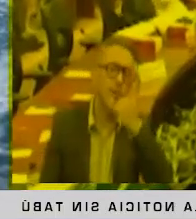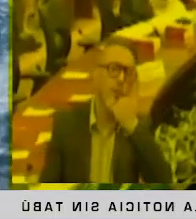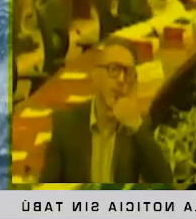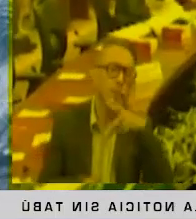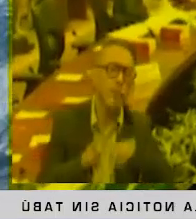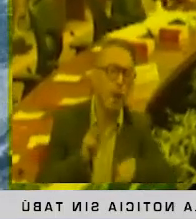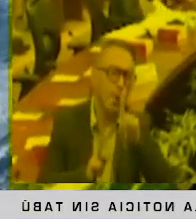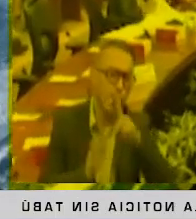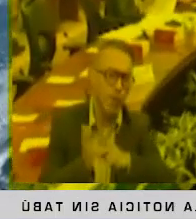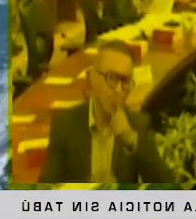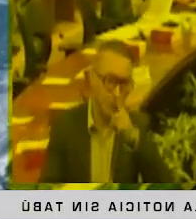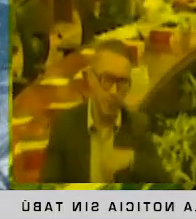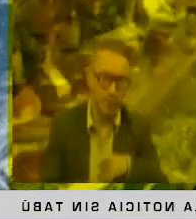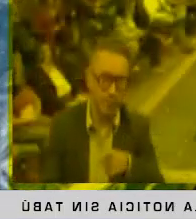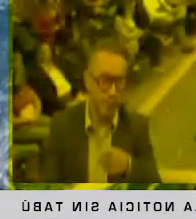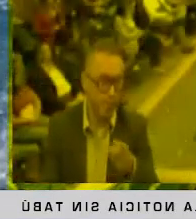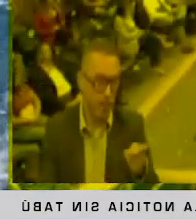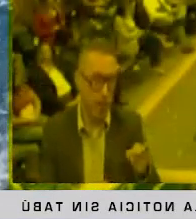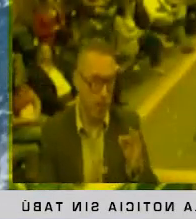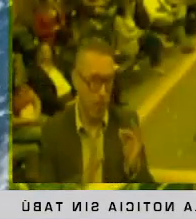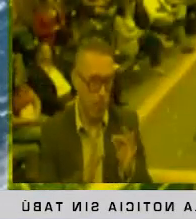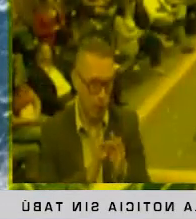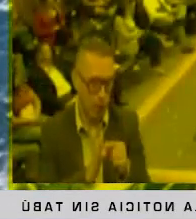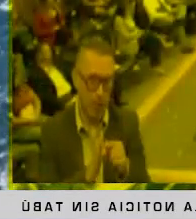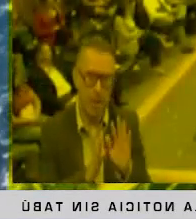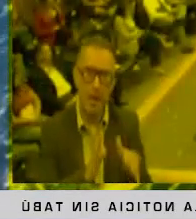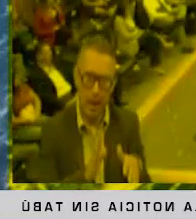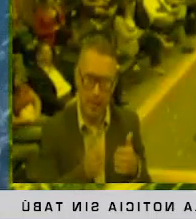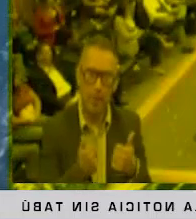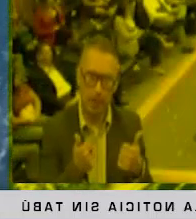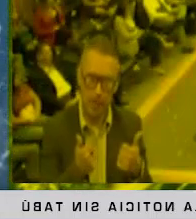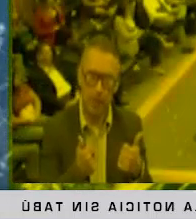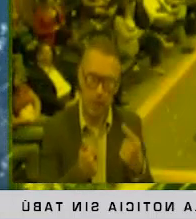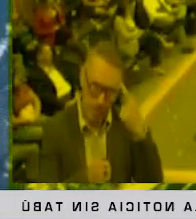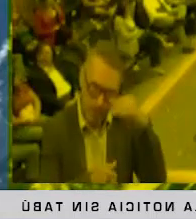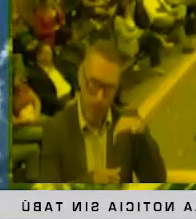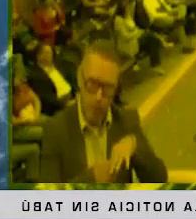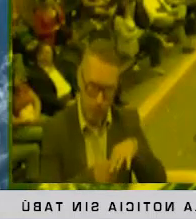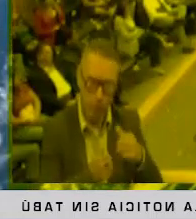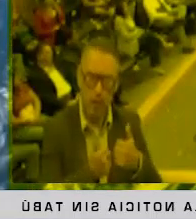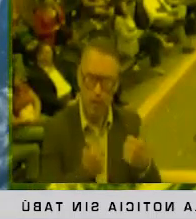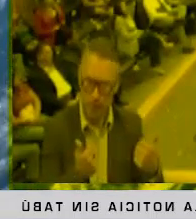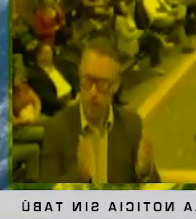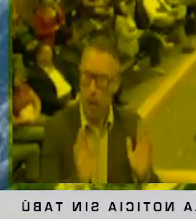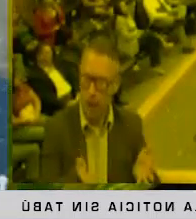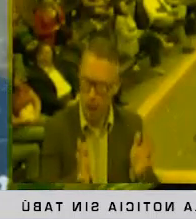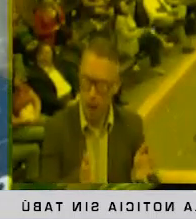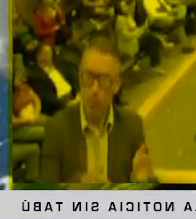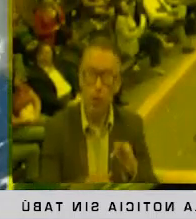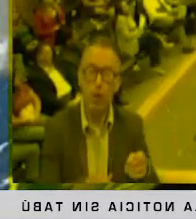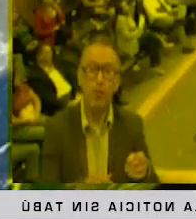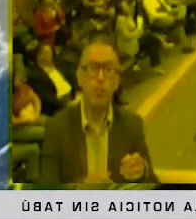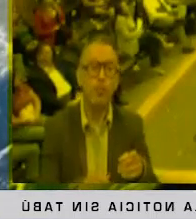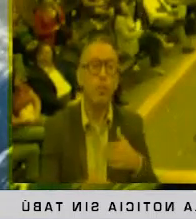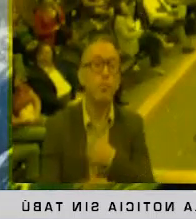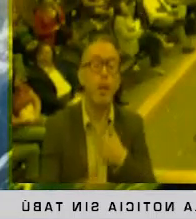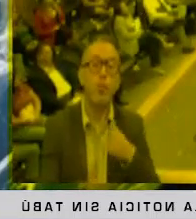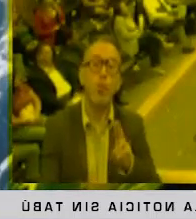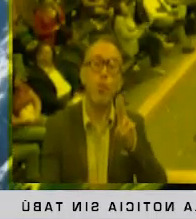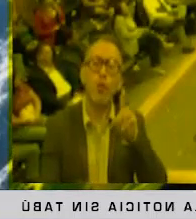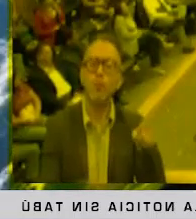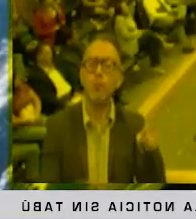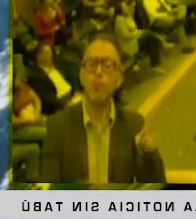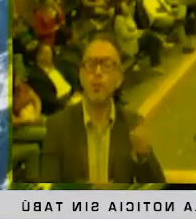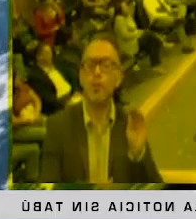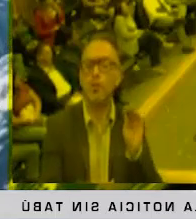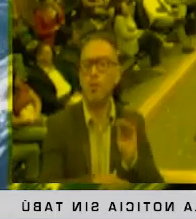teórico es un discurso real es un discurso en donde nosotros podemos dar cuenta cada proceso electoral Pepe que sale toda la ciudadanía a votar es